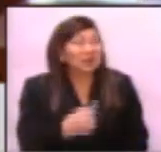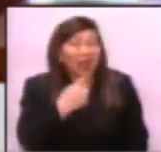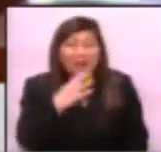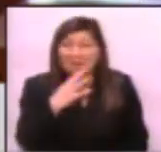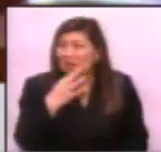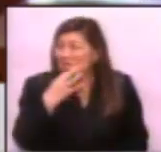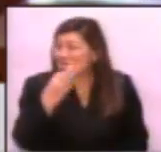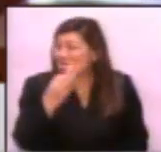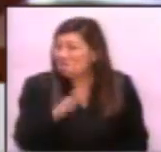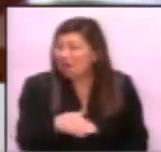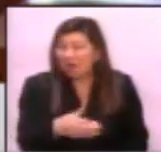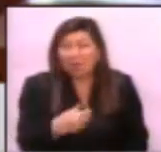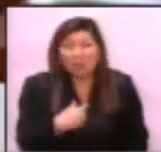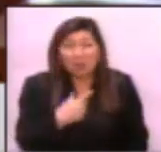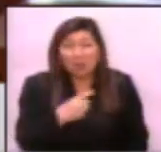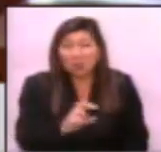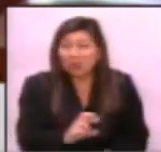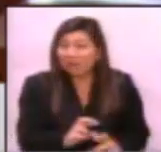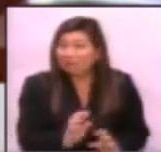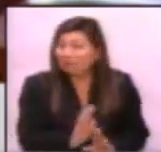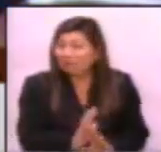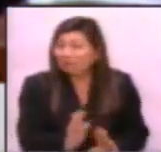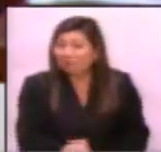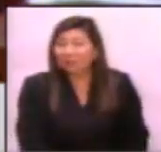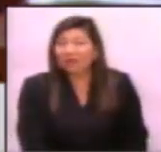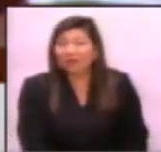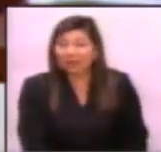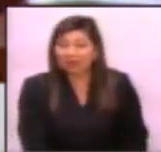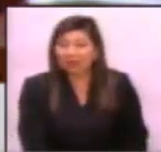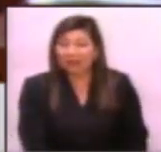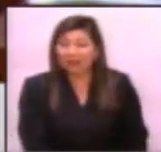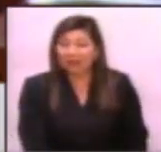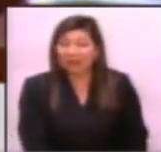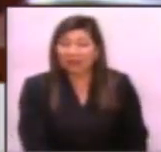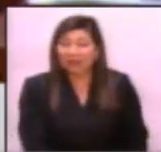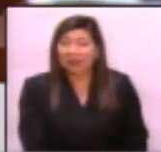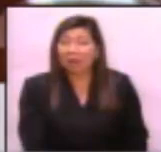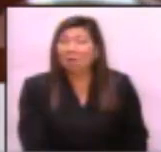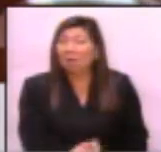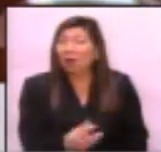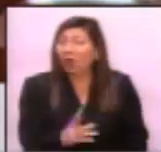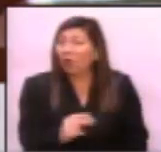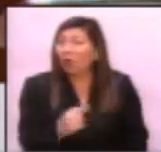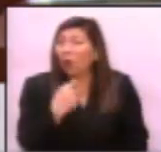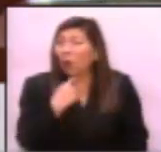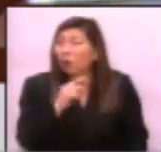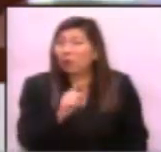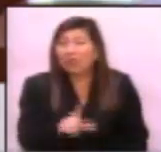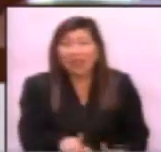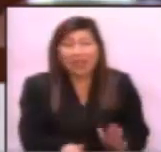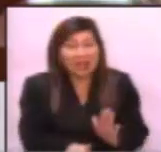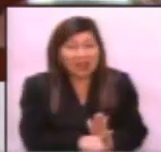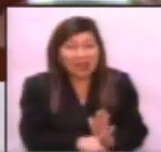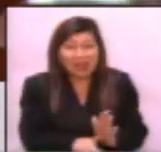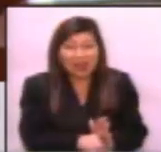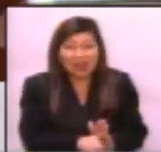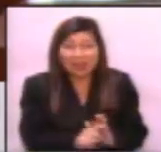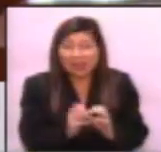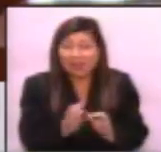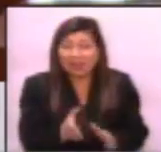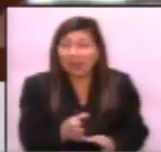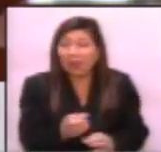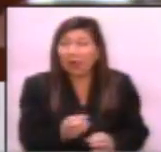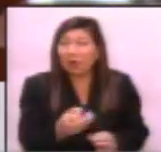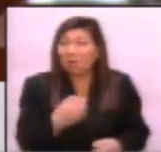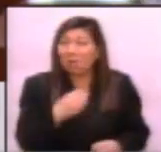¡Grosería! Como no les gusta un parlamentario, lo inhabilitan, porque no les ha gustado la ley o la sentencia